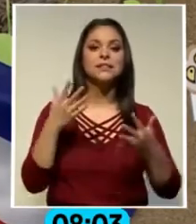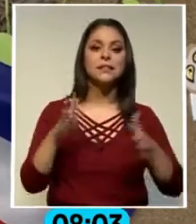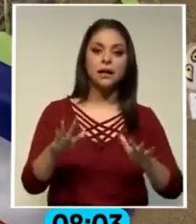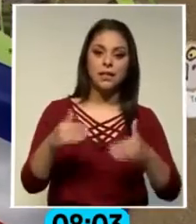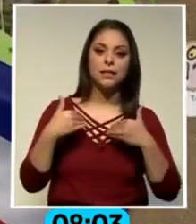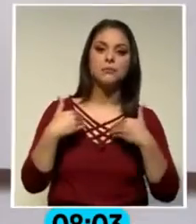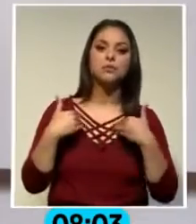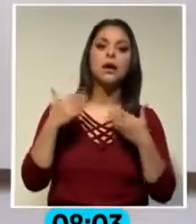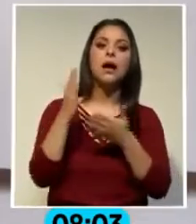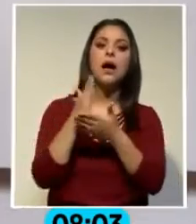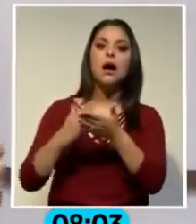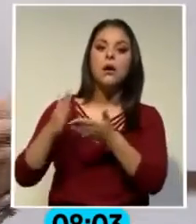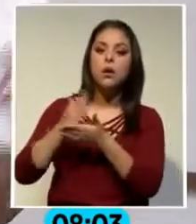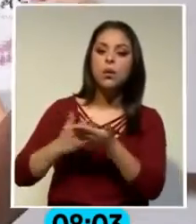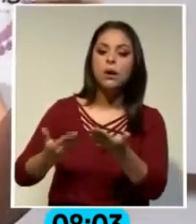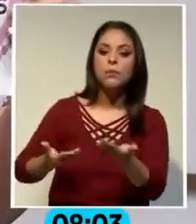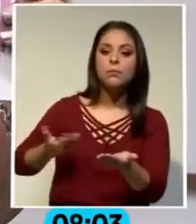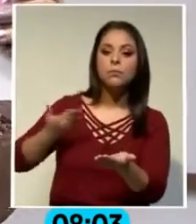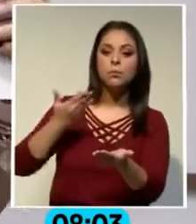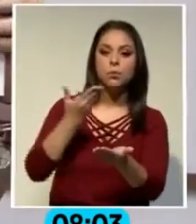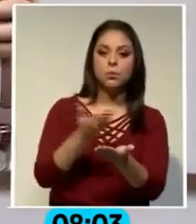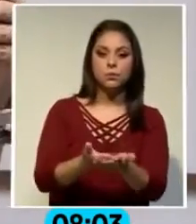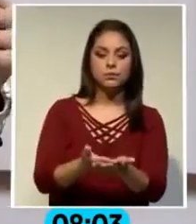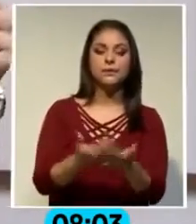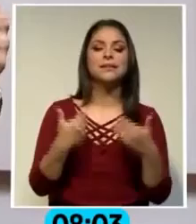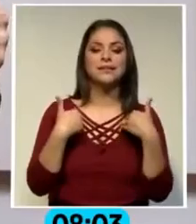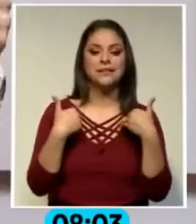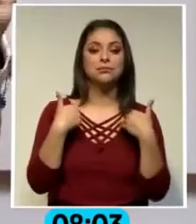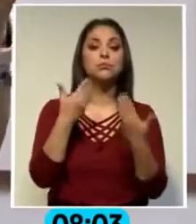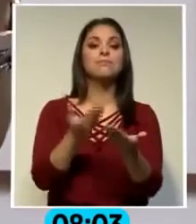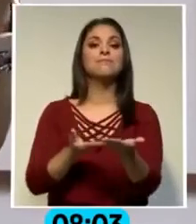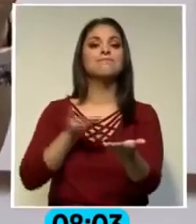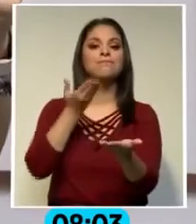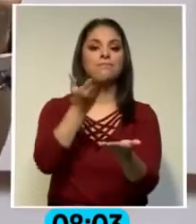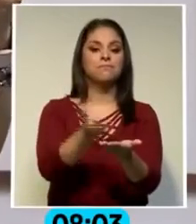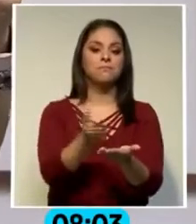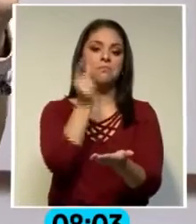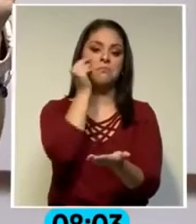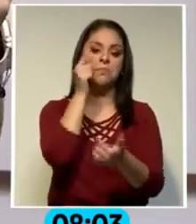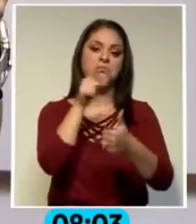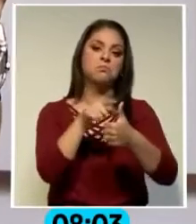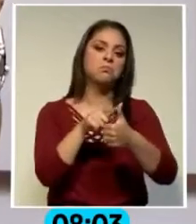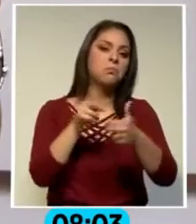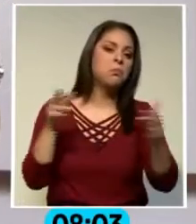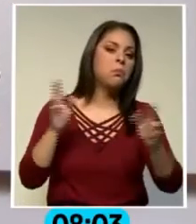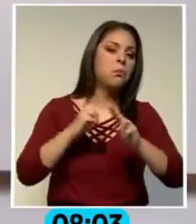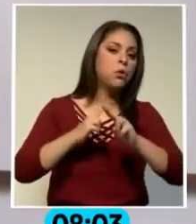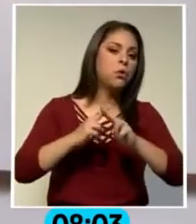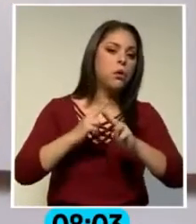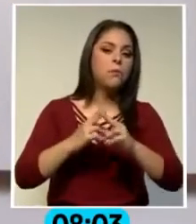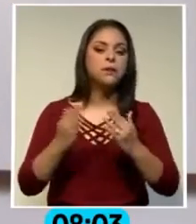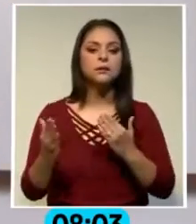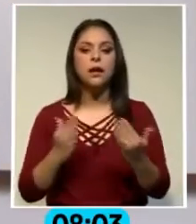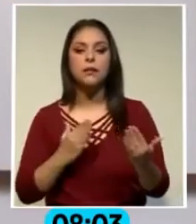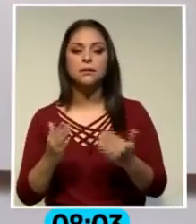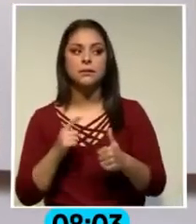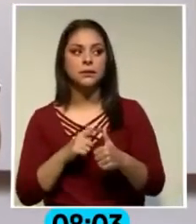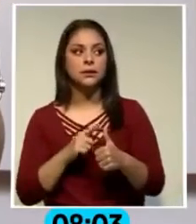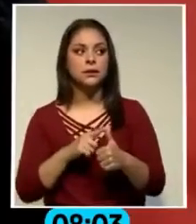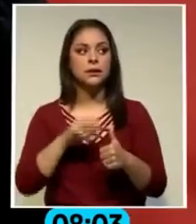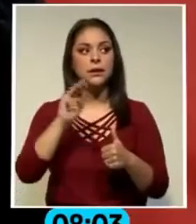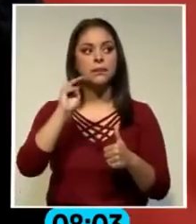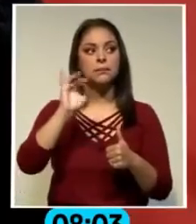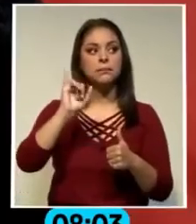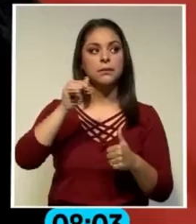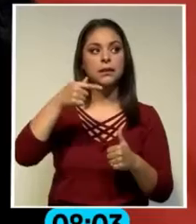niña, si quieres, tomas una. Aquí tenemos varias propuestas. Podría llamarse nuestro emprendimiento